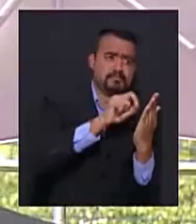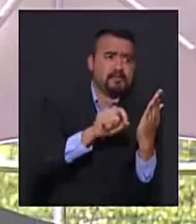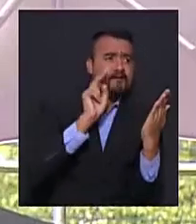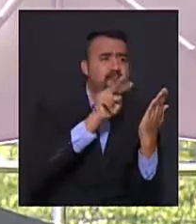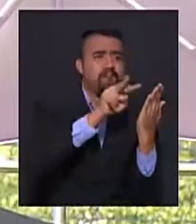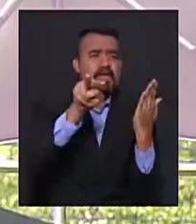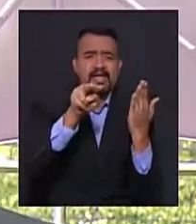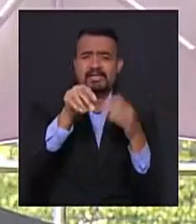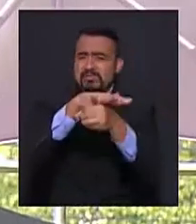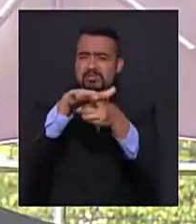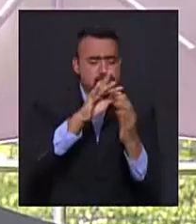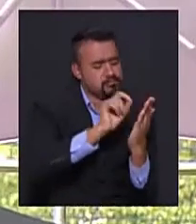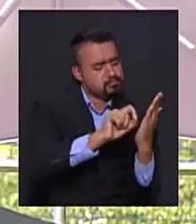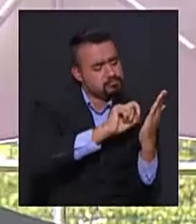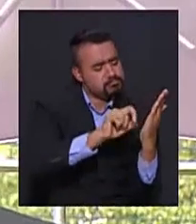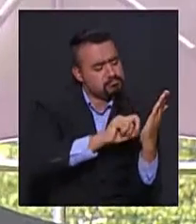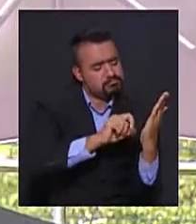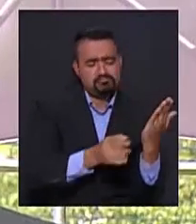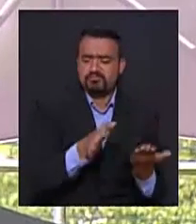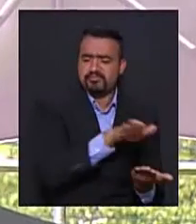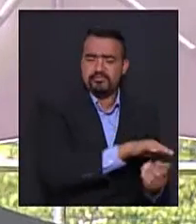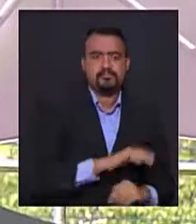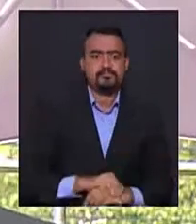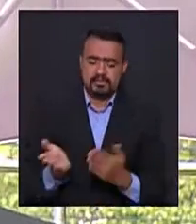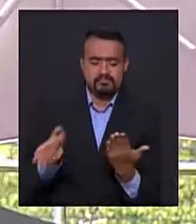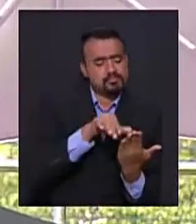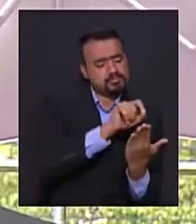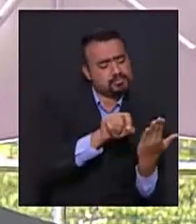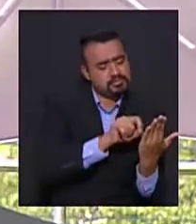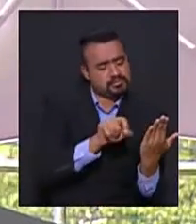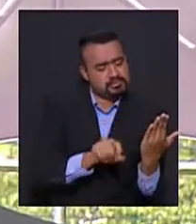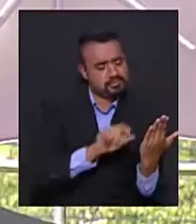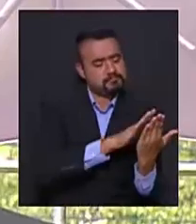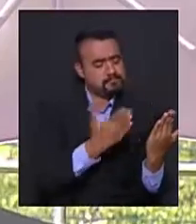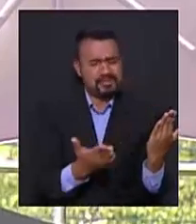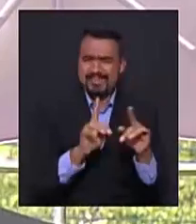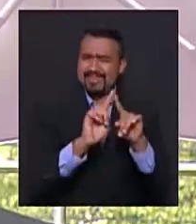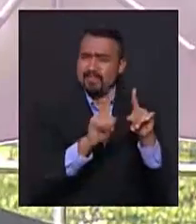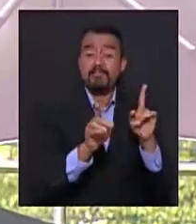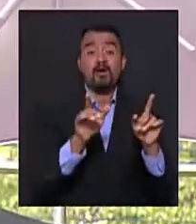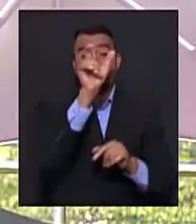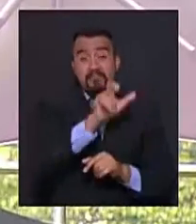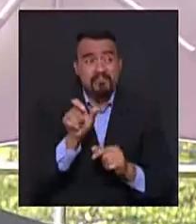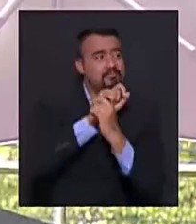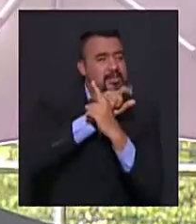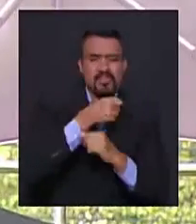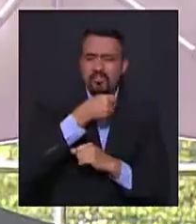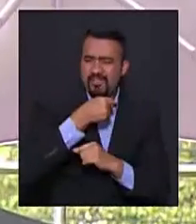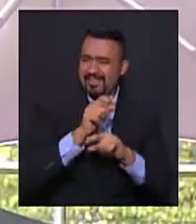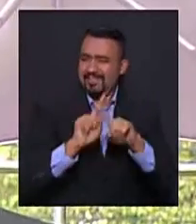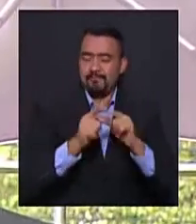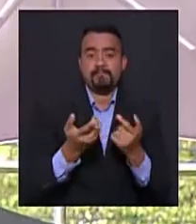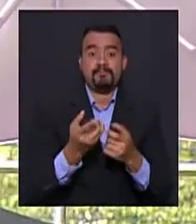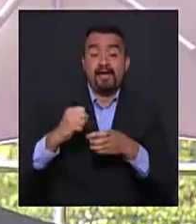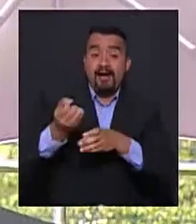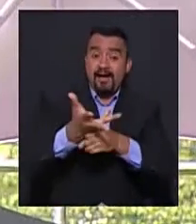la mirada con perspectiva histórica. Un profundo trabajo periodístico ha seguido de cerca cada estremecimiento. También el